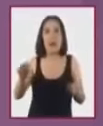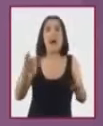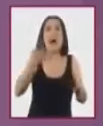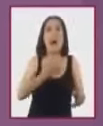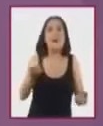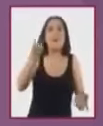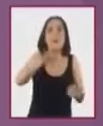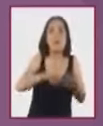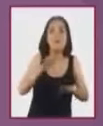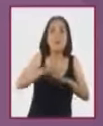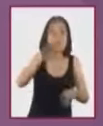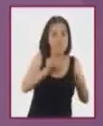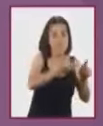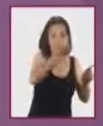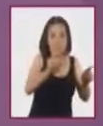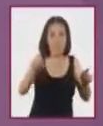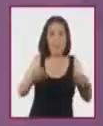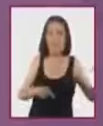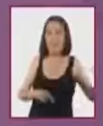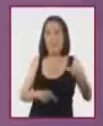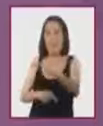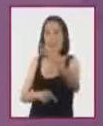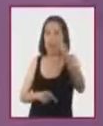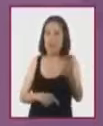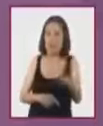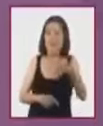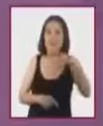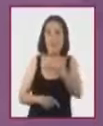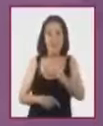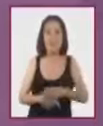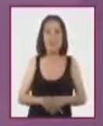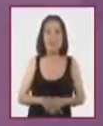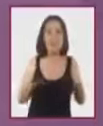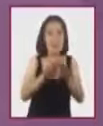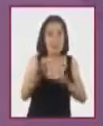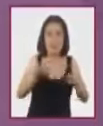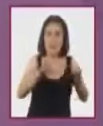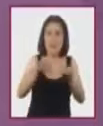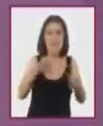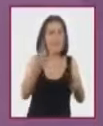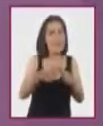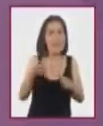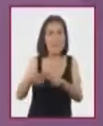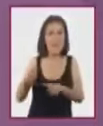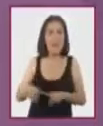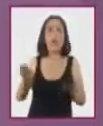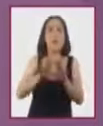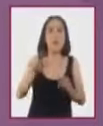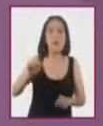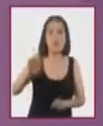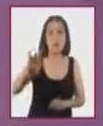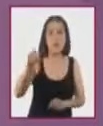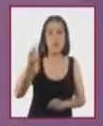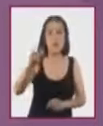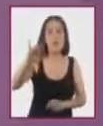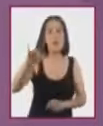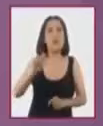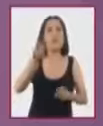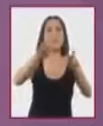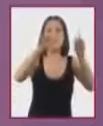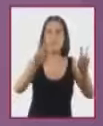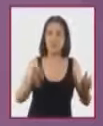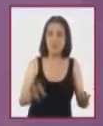el desplazamiento. Hay diferentes tipos de movimiento que por su trayectoria se pueden clasificar en